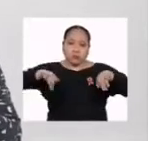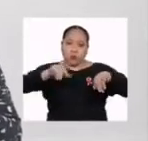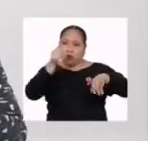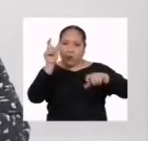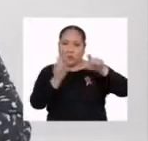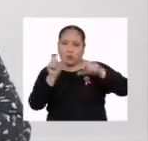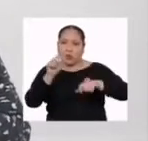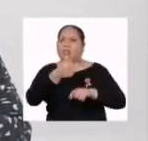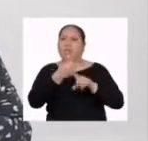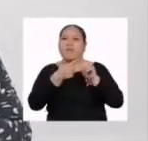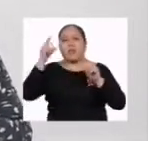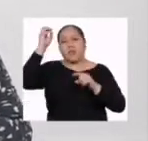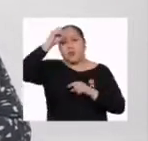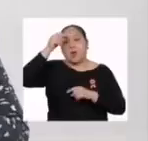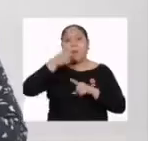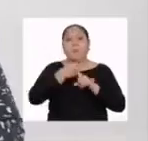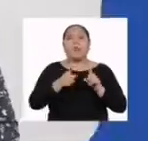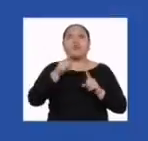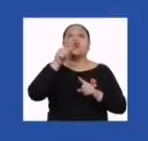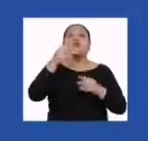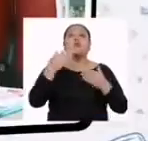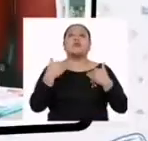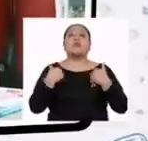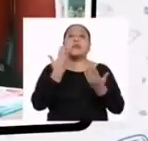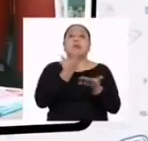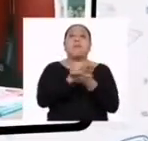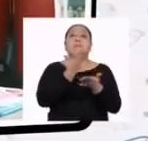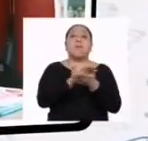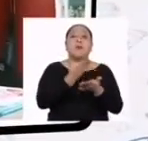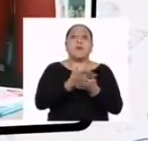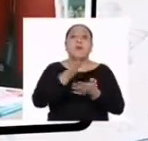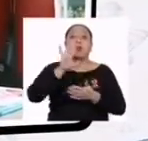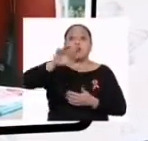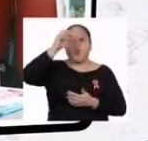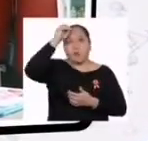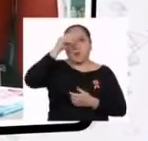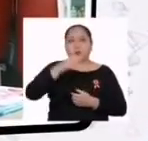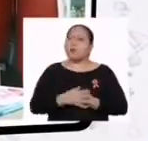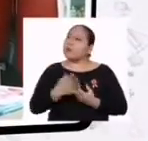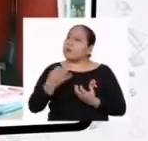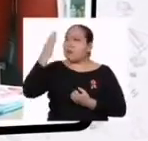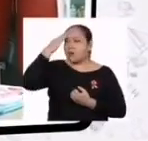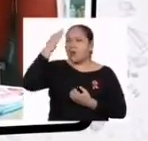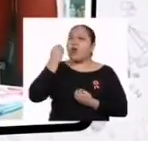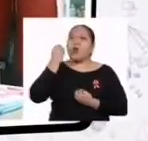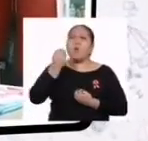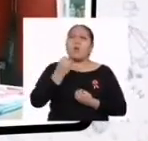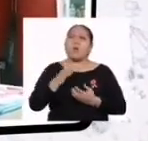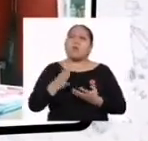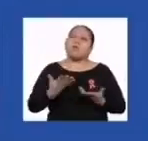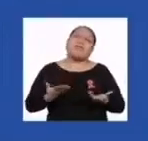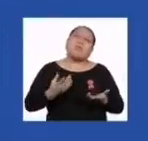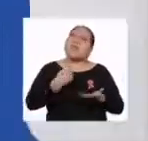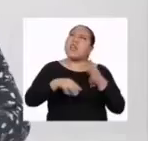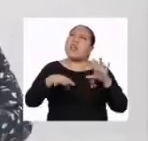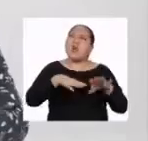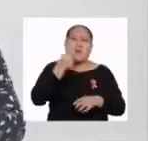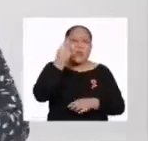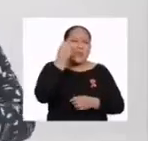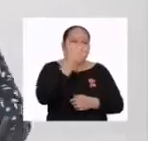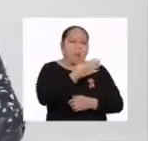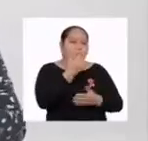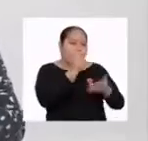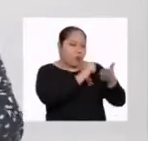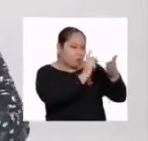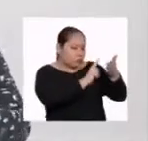saberla justificar con argumentos válidos. Quisiera saber, ¿qué puedo hacer para comprender mejor un texto?